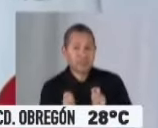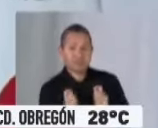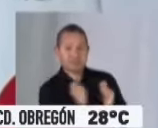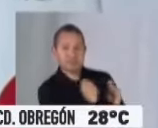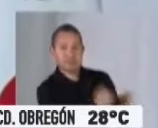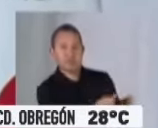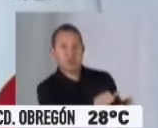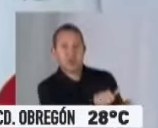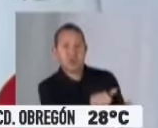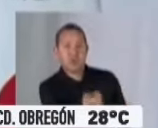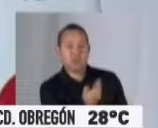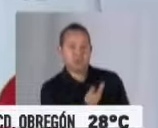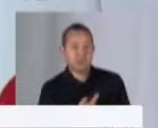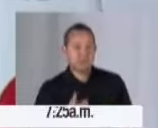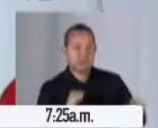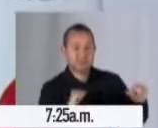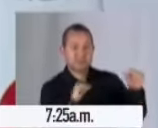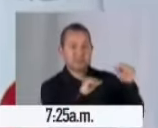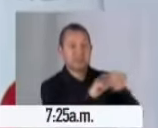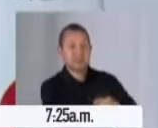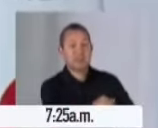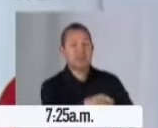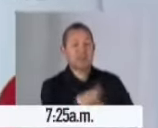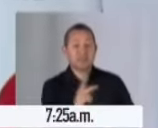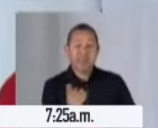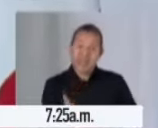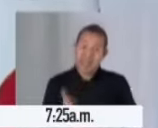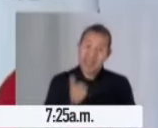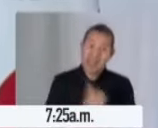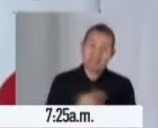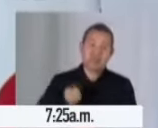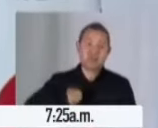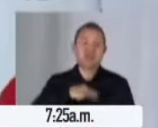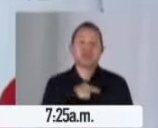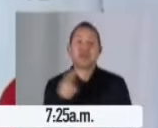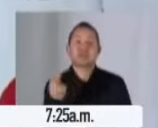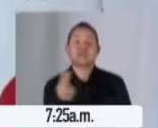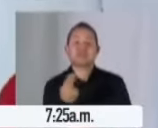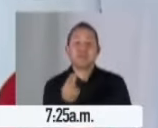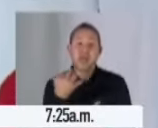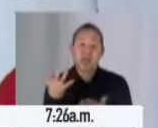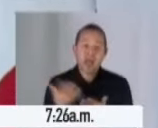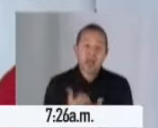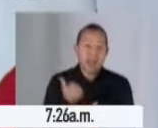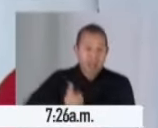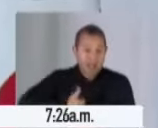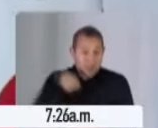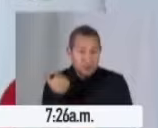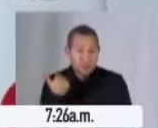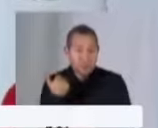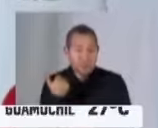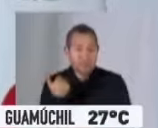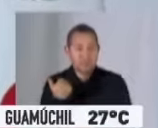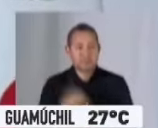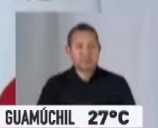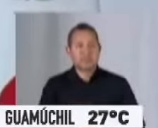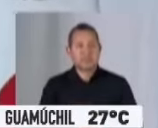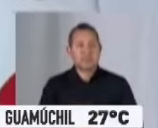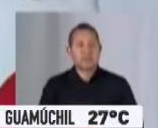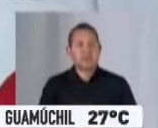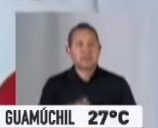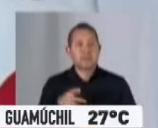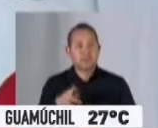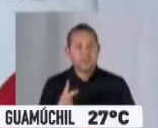cualquier hijo de vecino a acompañarte y decir qué bueno, se llevó a cabo el proyecto. Pero a Lamarque y a